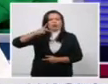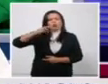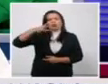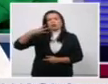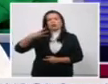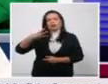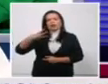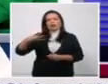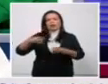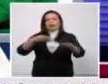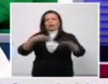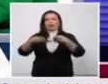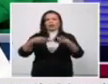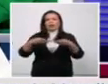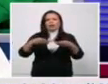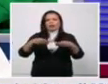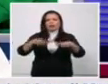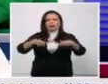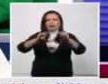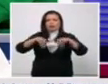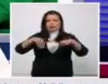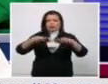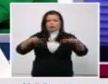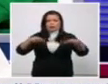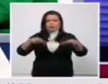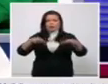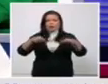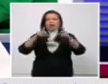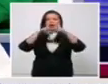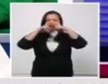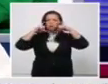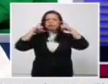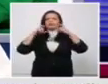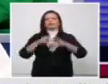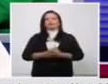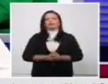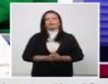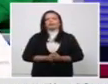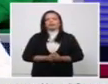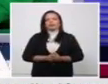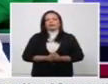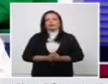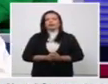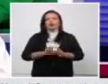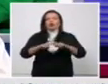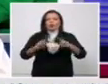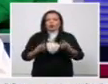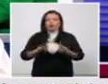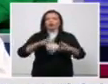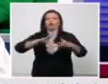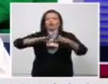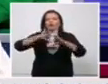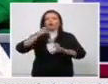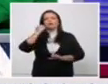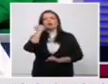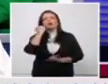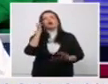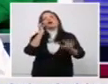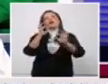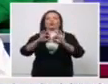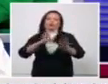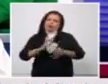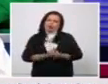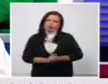dificulta la salida de las microgotas y la entrada de una persona infectada. Y hacen